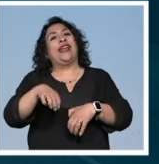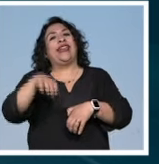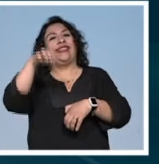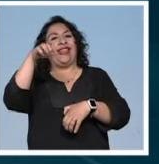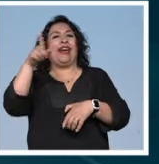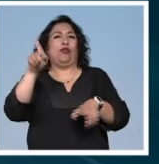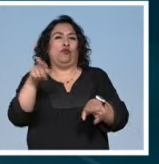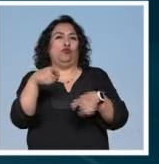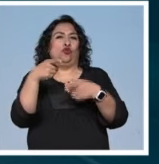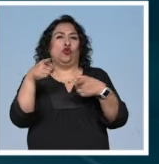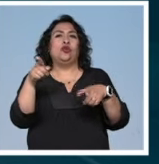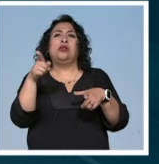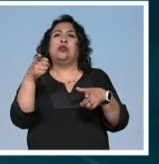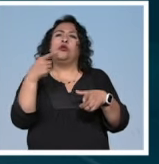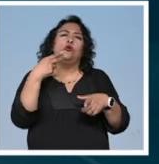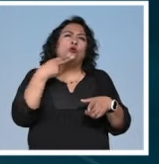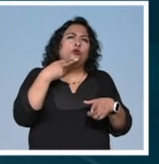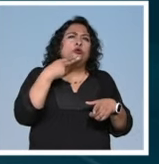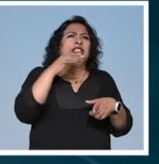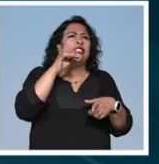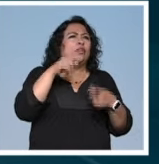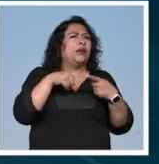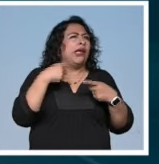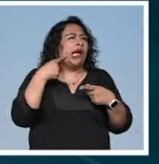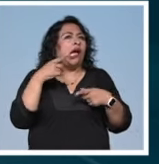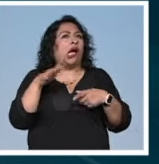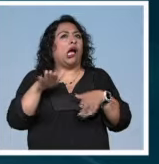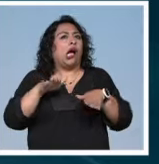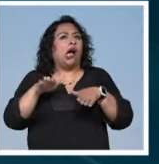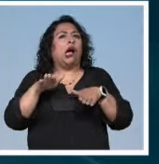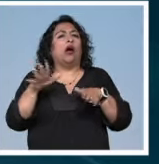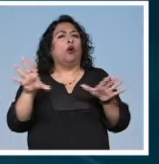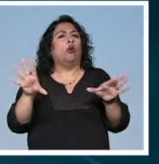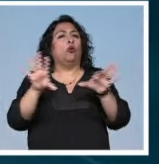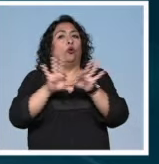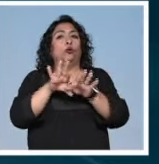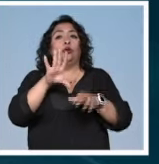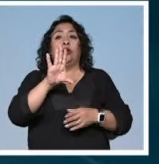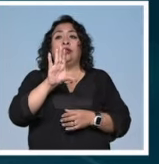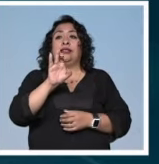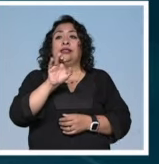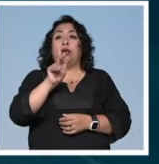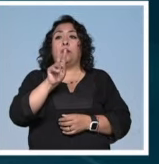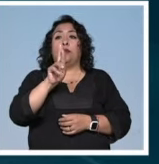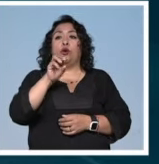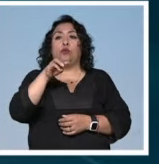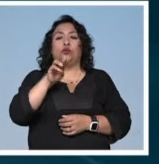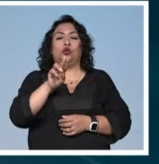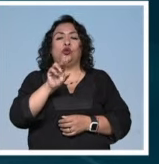músicos que mezclan instrumentos y sonidos electrónicos. El ensamble Sepro Music